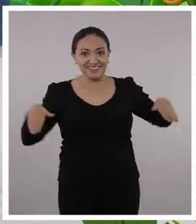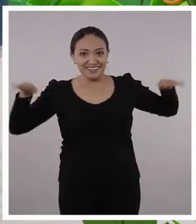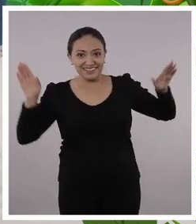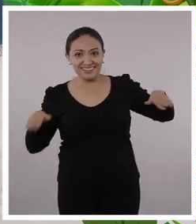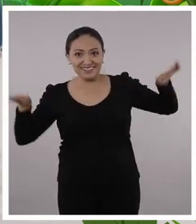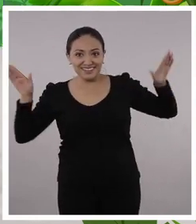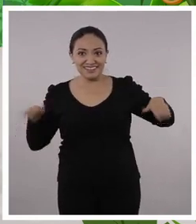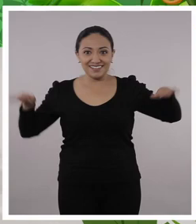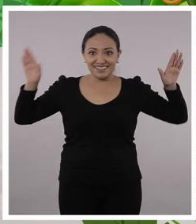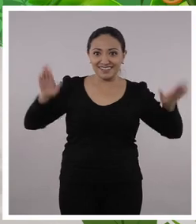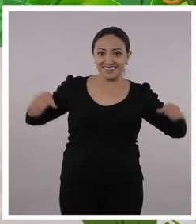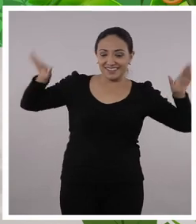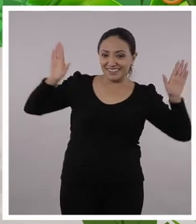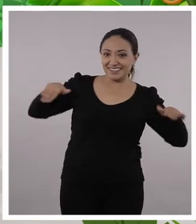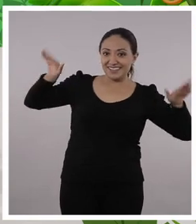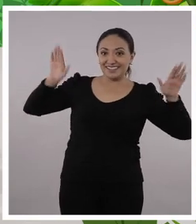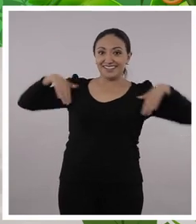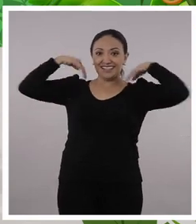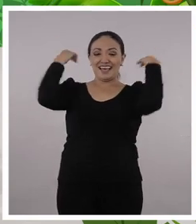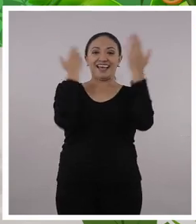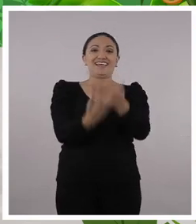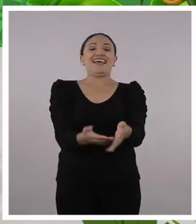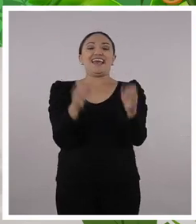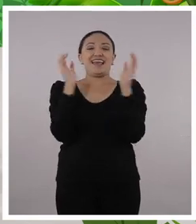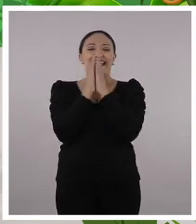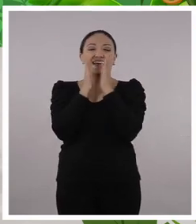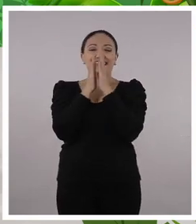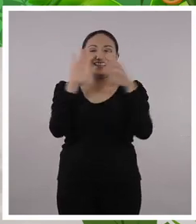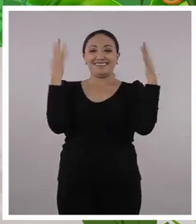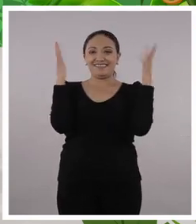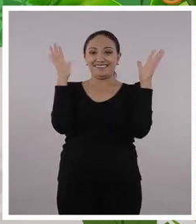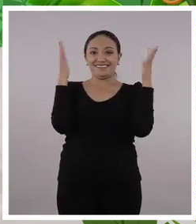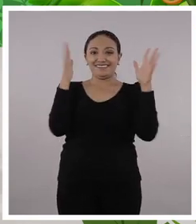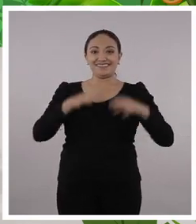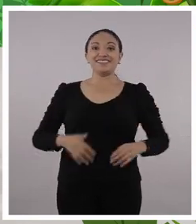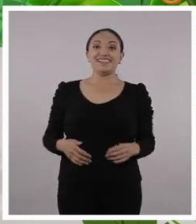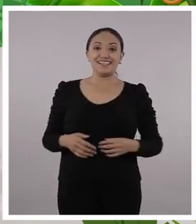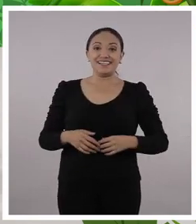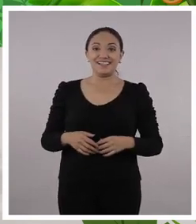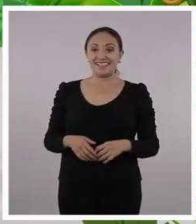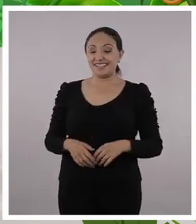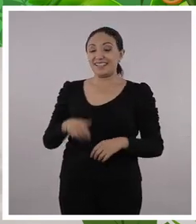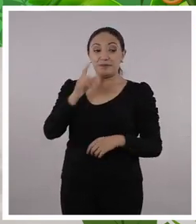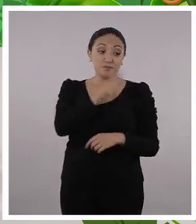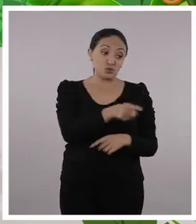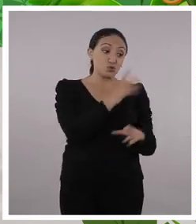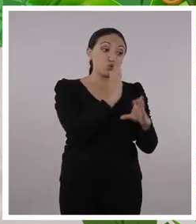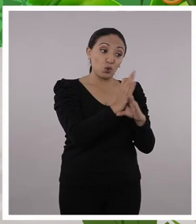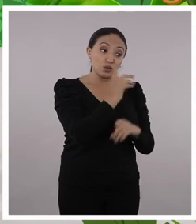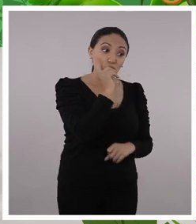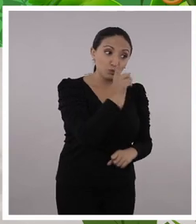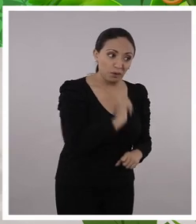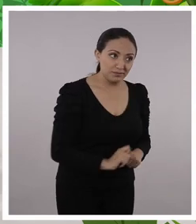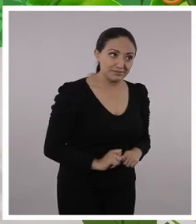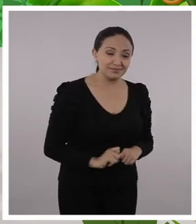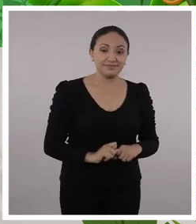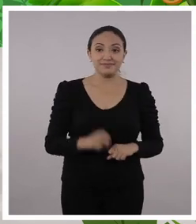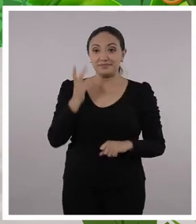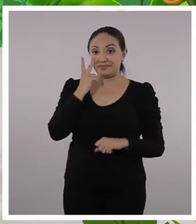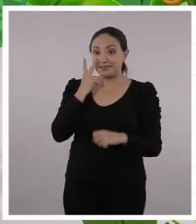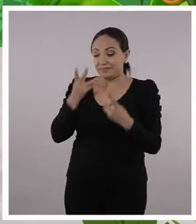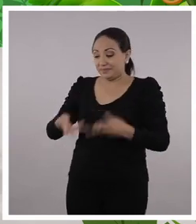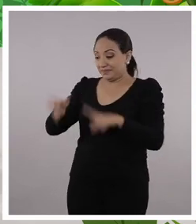tu. Tu, tu, tu, tu. ¡Llegué! ¡Bravo! Tu turno, Jessy. Ahora me toca a mí. Vamos a